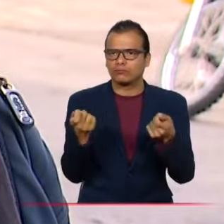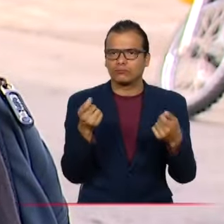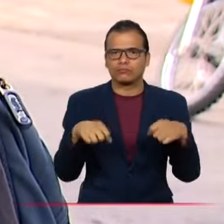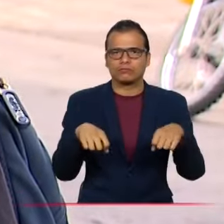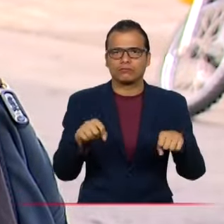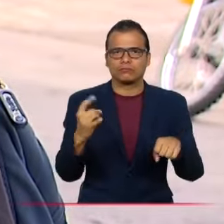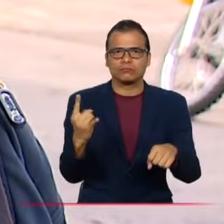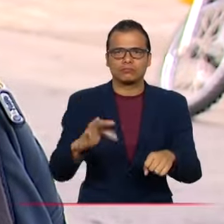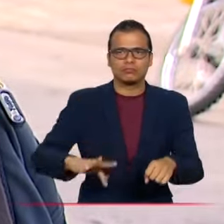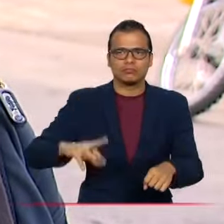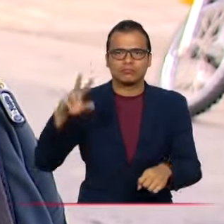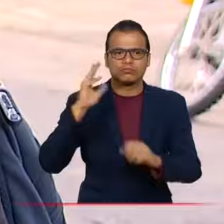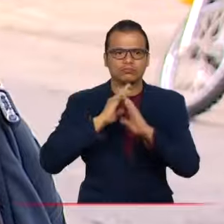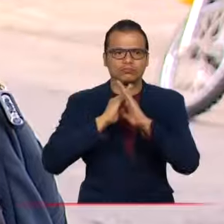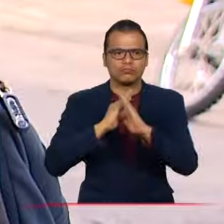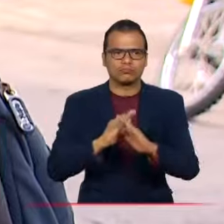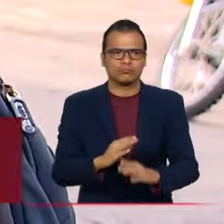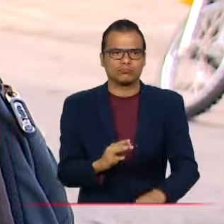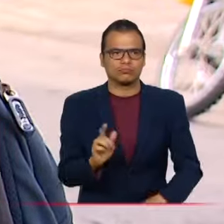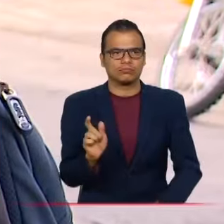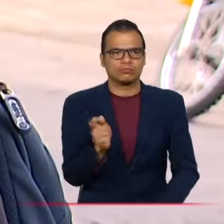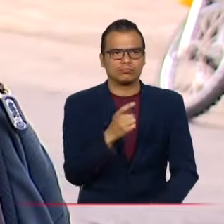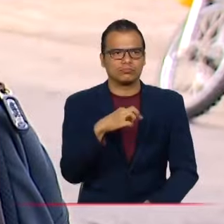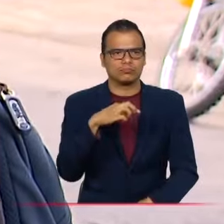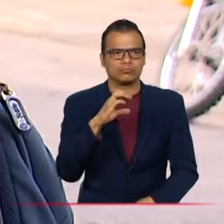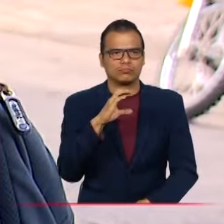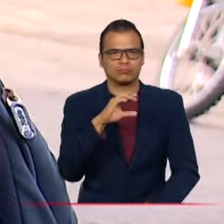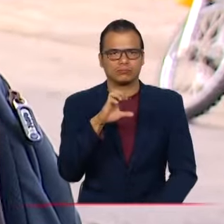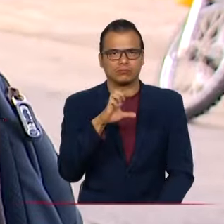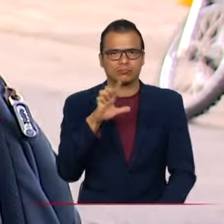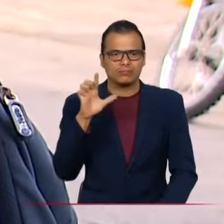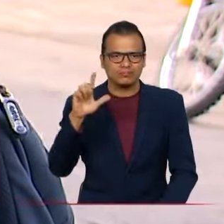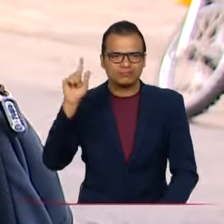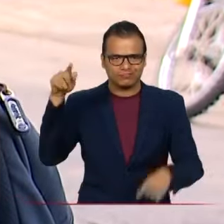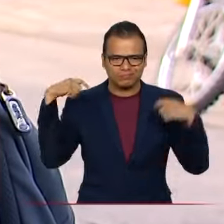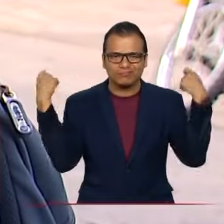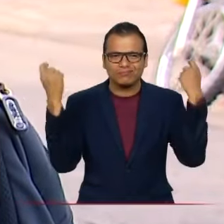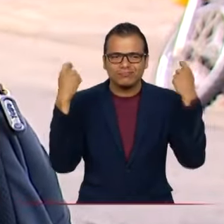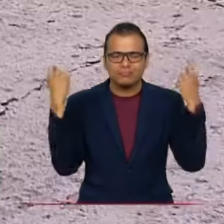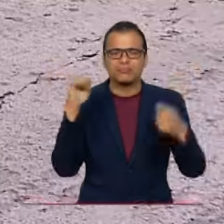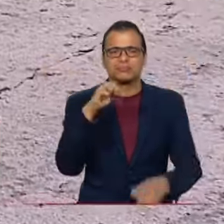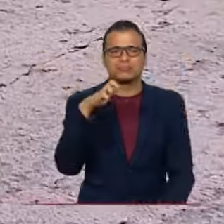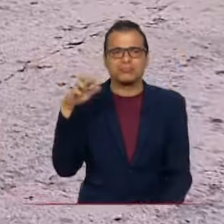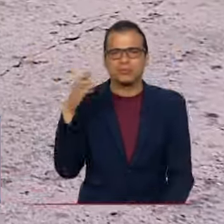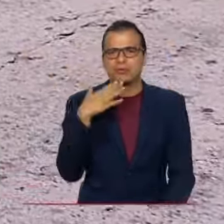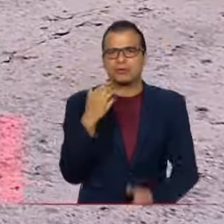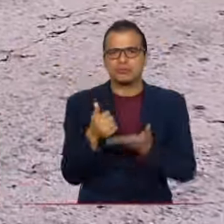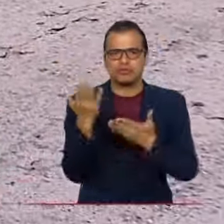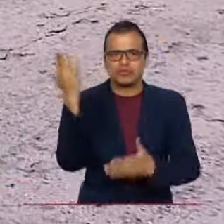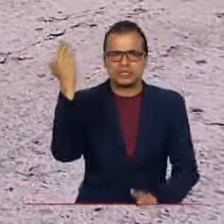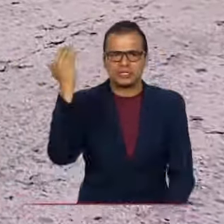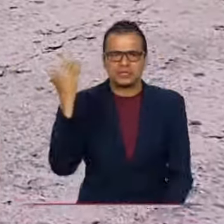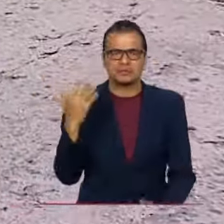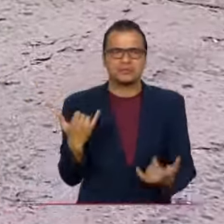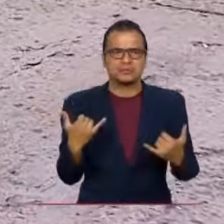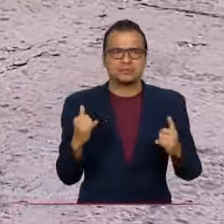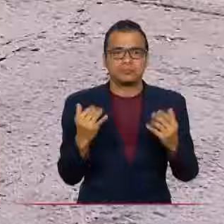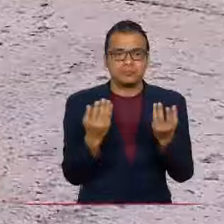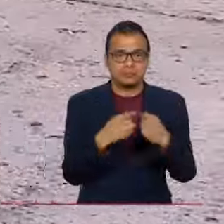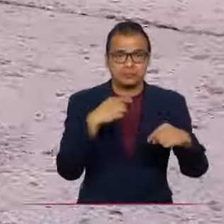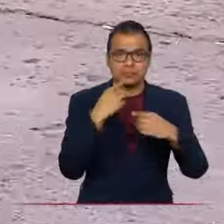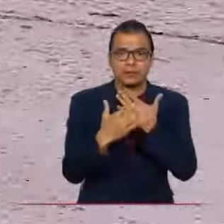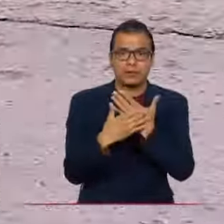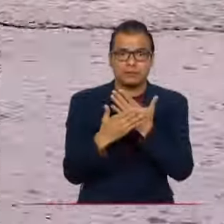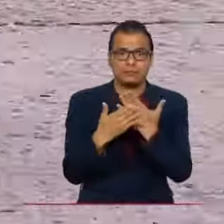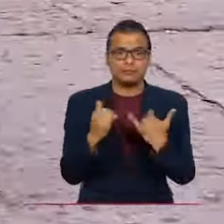motocicleta para evitar que se la hurten? Con GPC, con los GPS que venden, el aseguramiento. Según las autoridades, el alado de